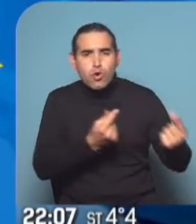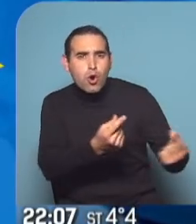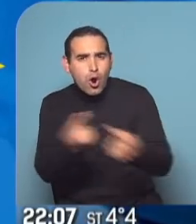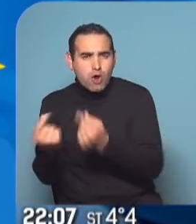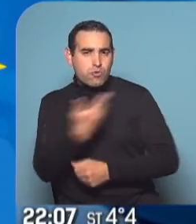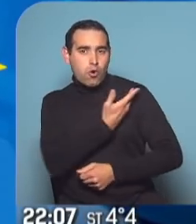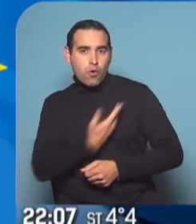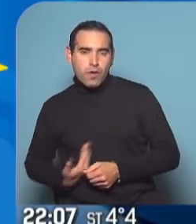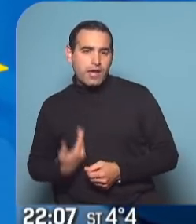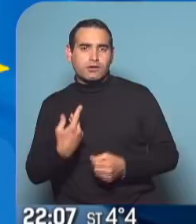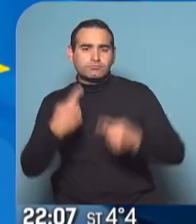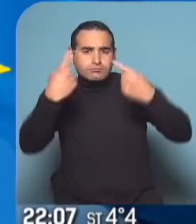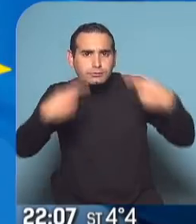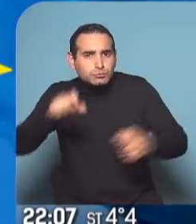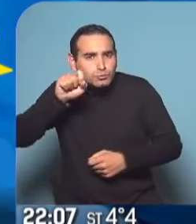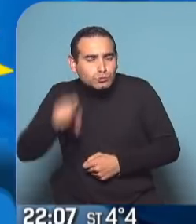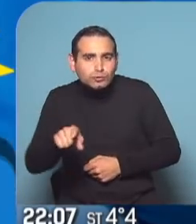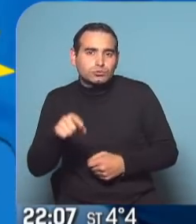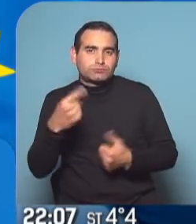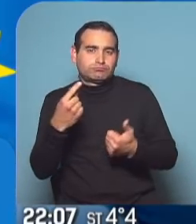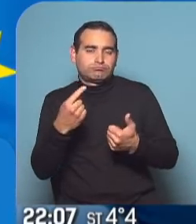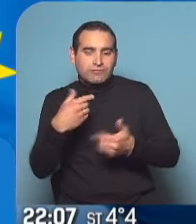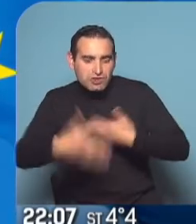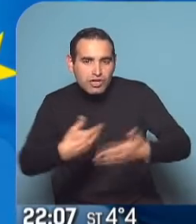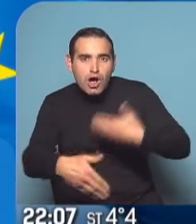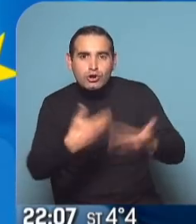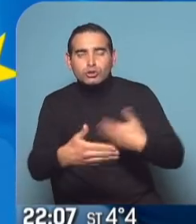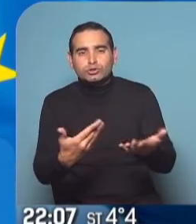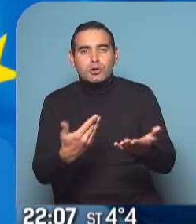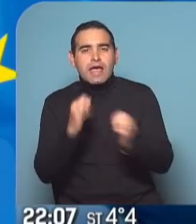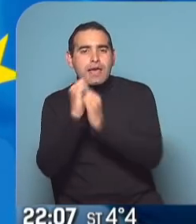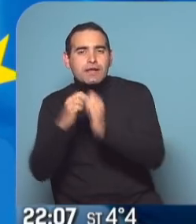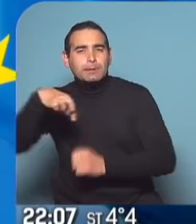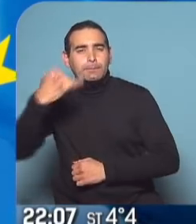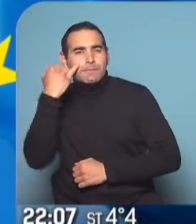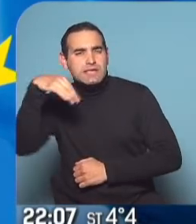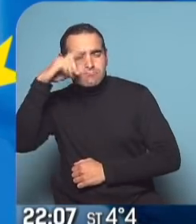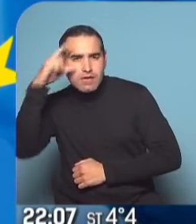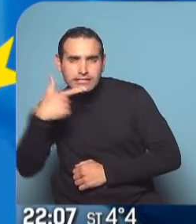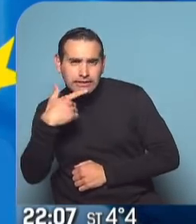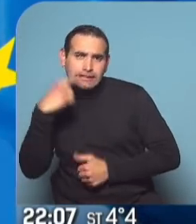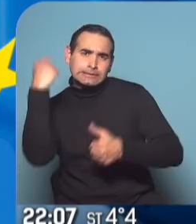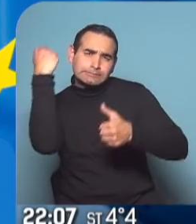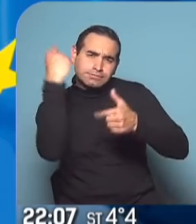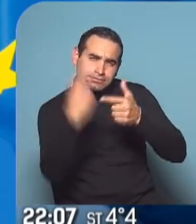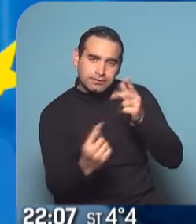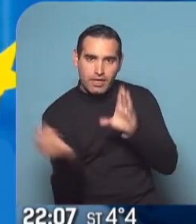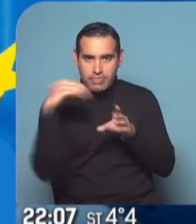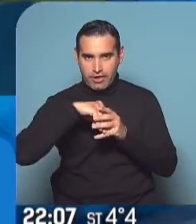gubernamentales, propiedad intelectual, desarrollo sustentable, situación de las pequeñas y medianas empresas, entre otras.